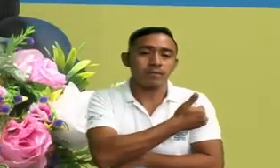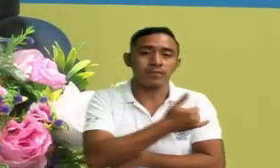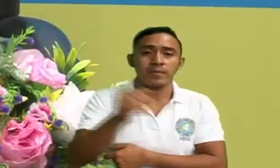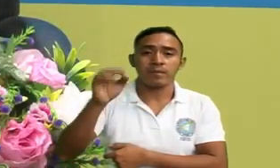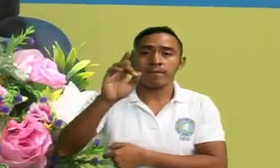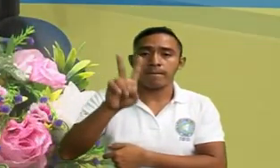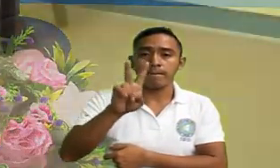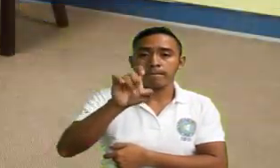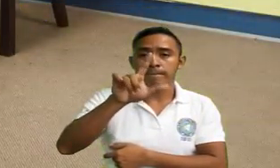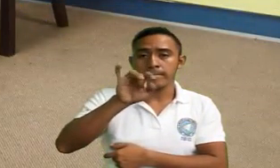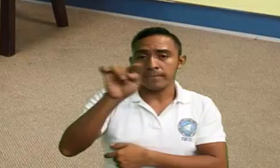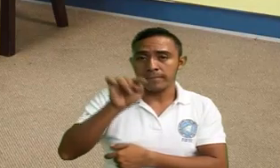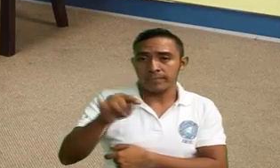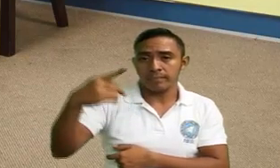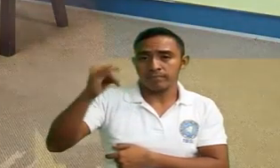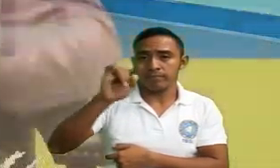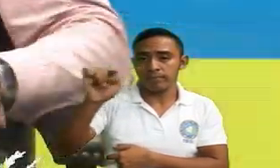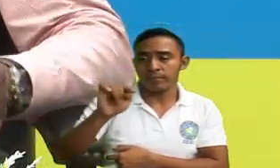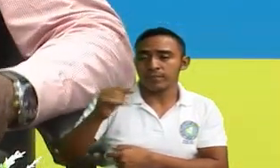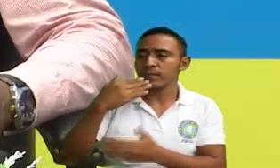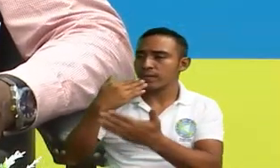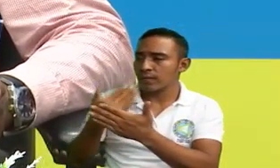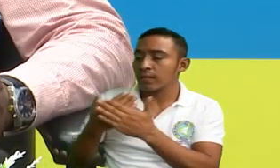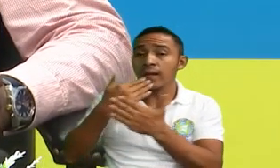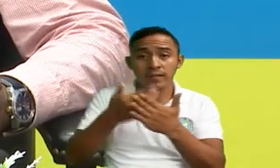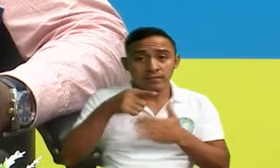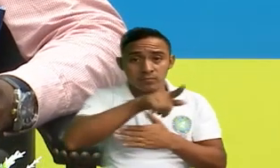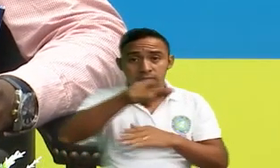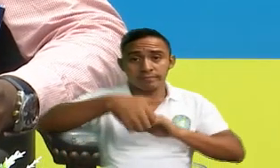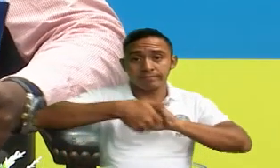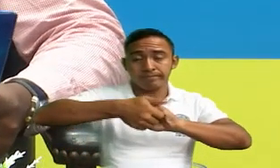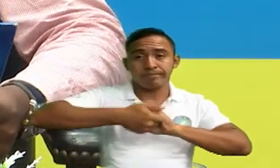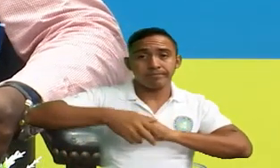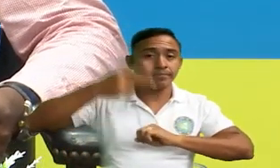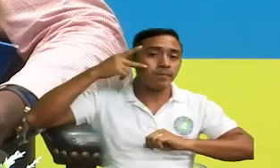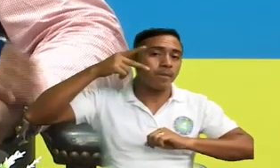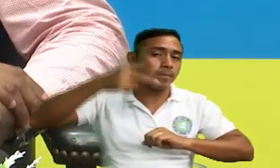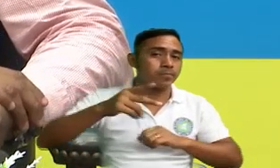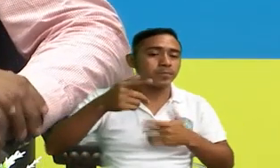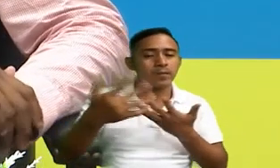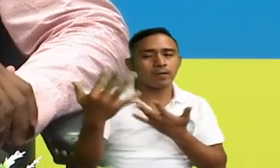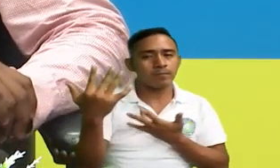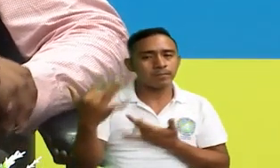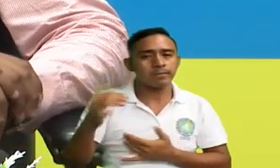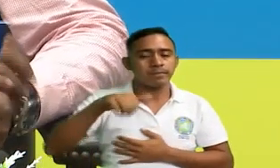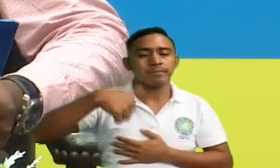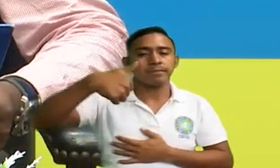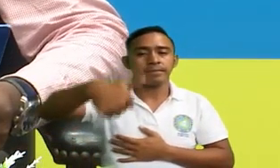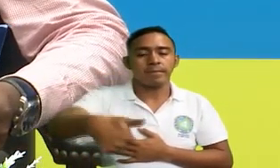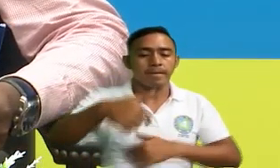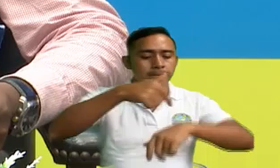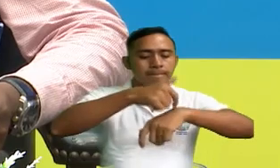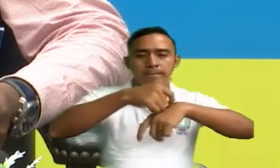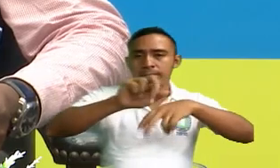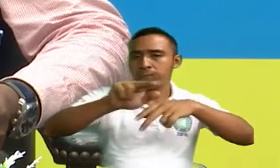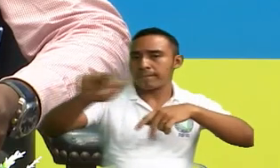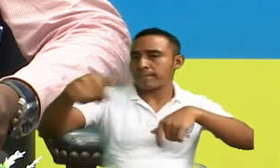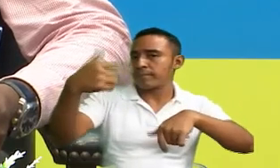Le agradecemos, doctora. Le agradecemos también a usted, amigo televidente, su sintonía. Le esperamos el día de mañana a esta misma